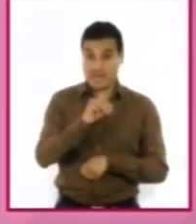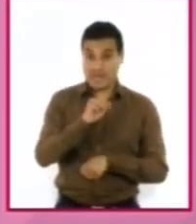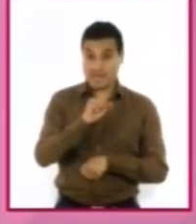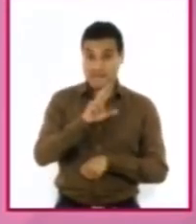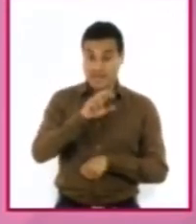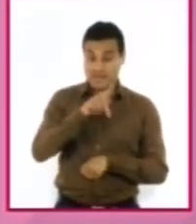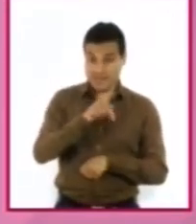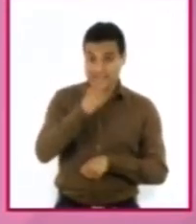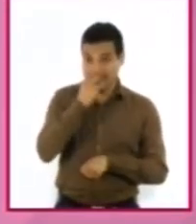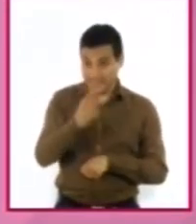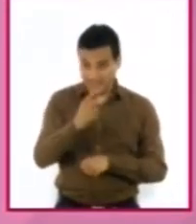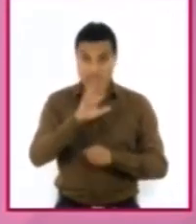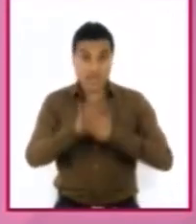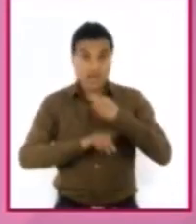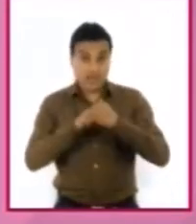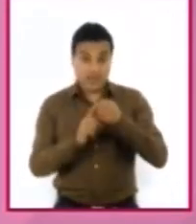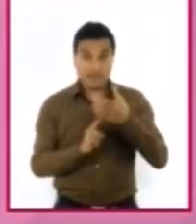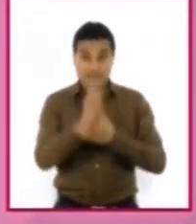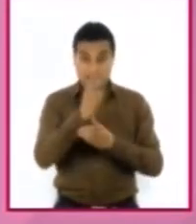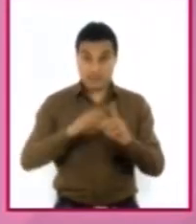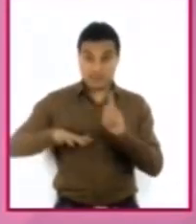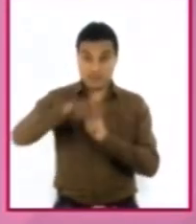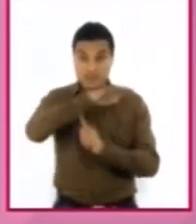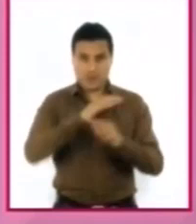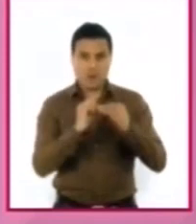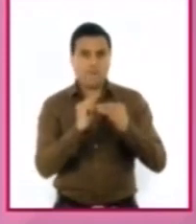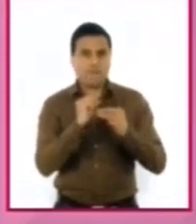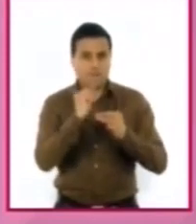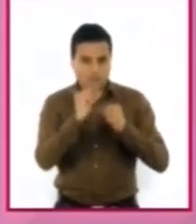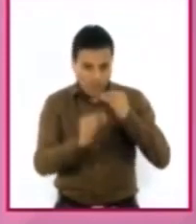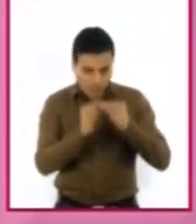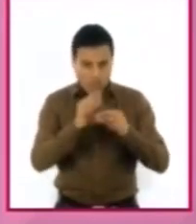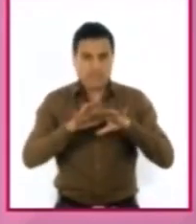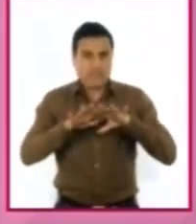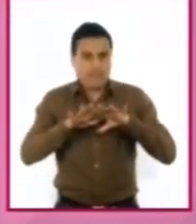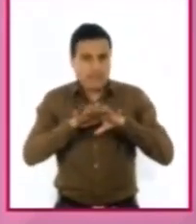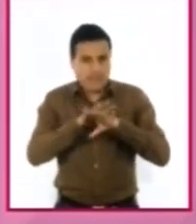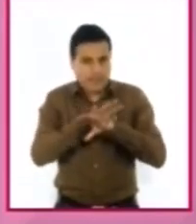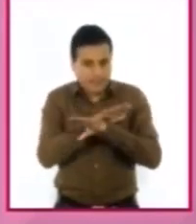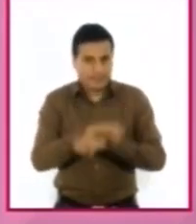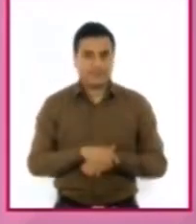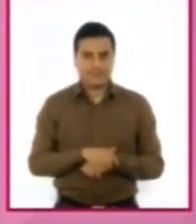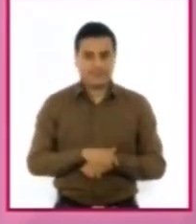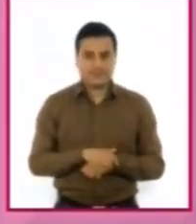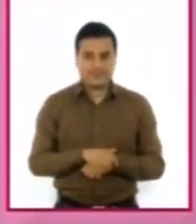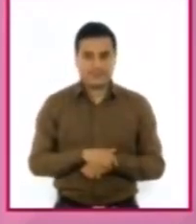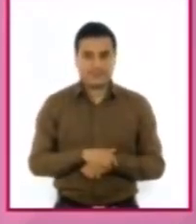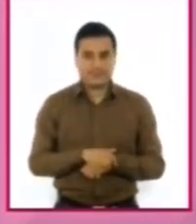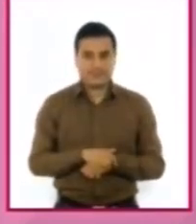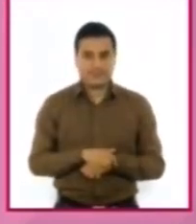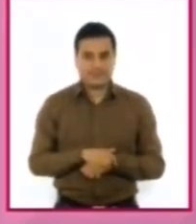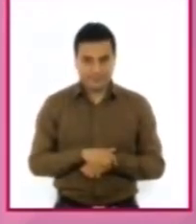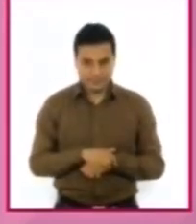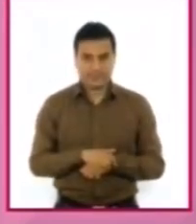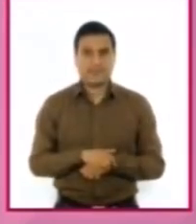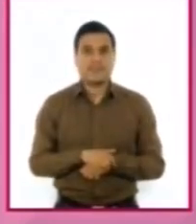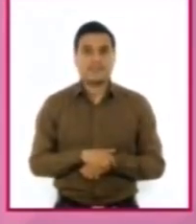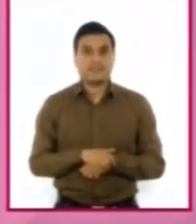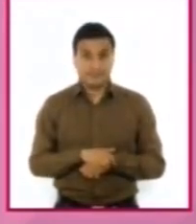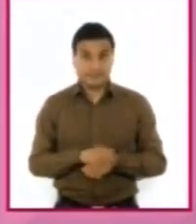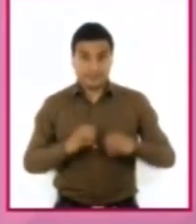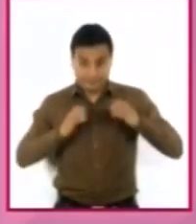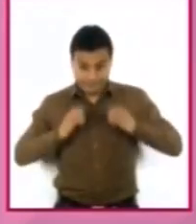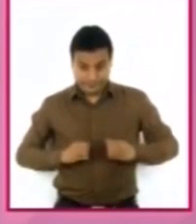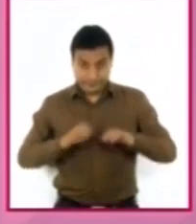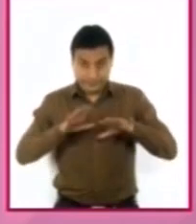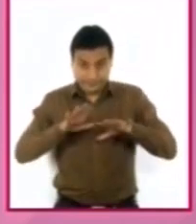las especies desarrollan progresivamente órganos útiles, que se consolidan por herencia de caracteres adquiridos. Las modificaciones se heredan a los